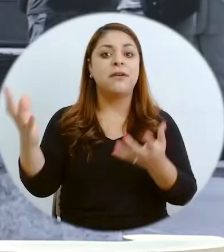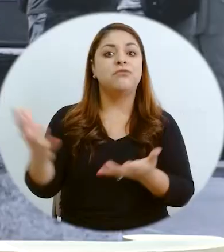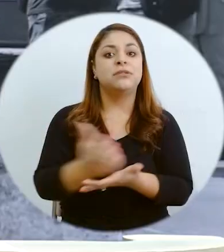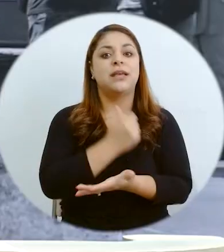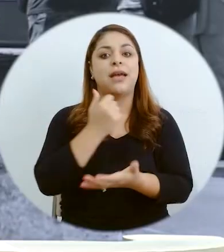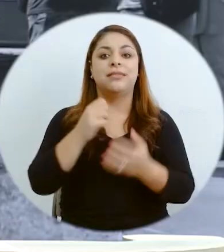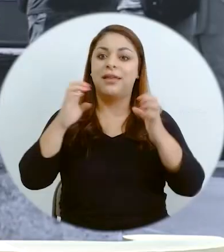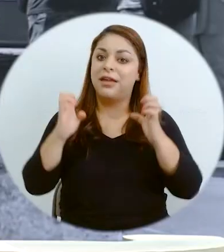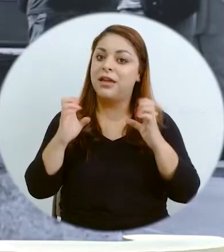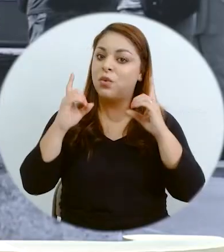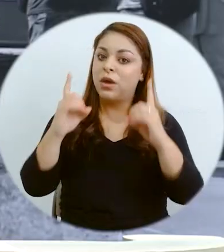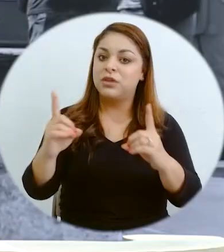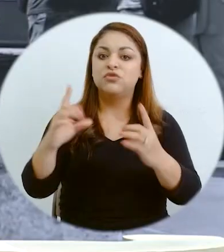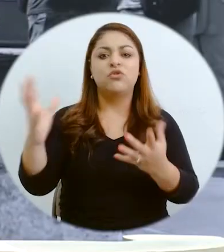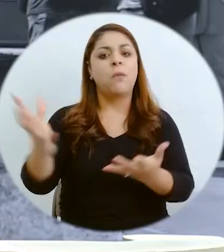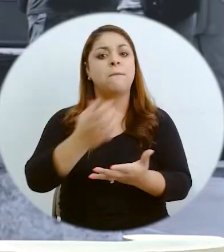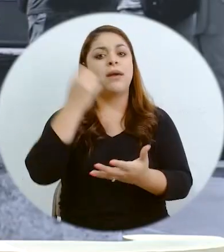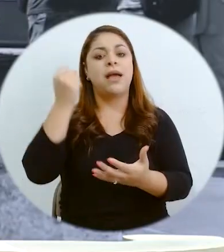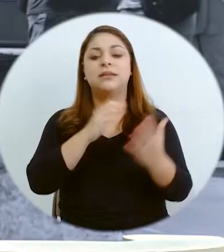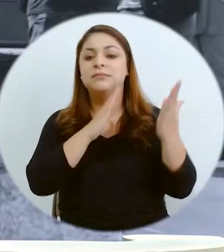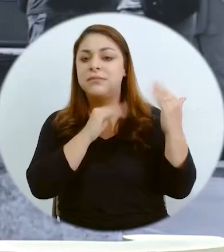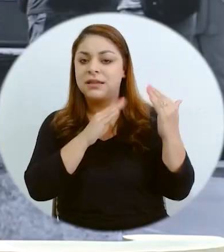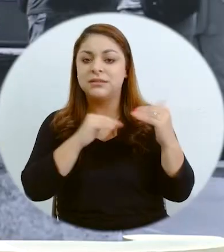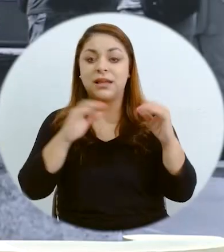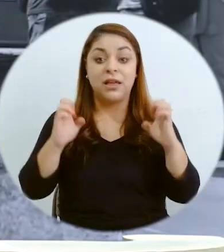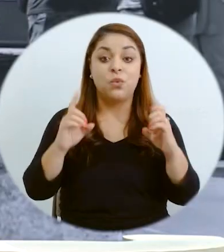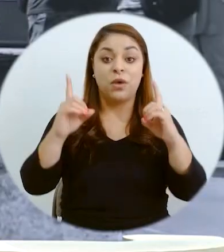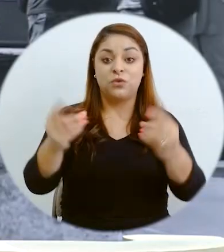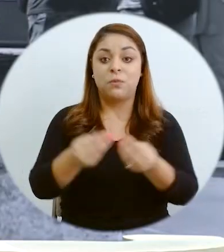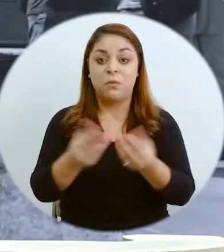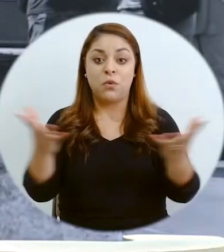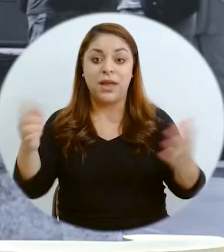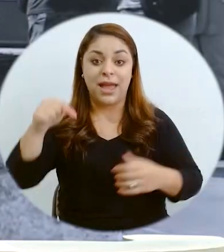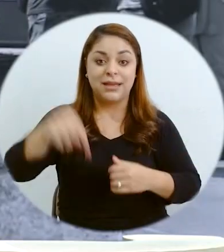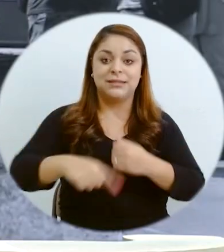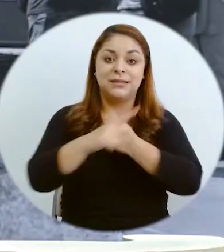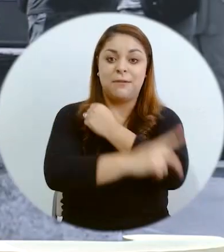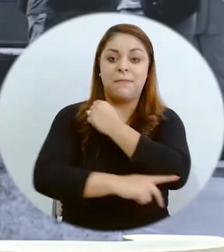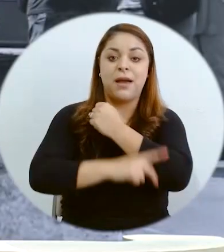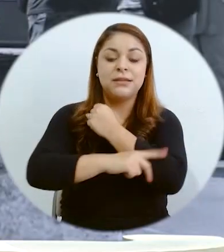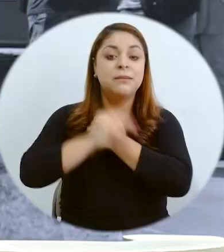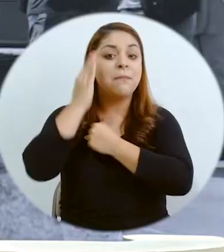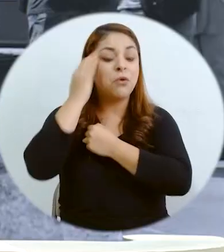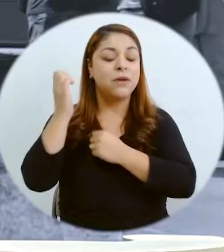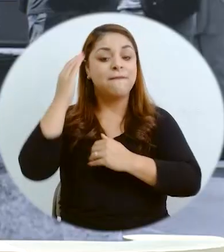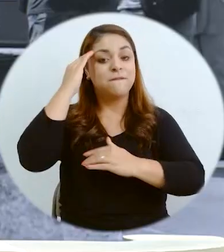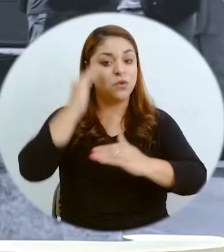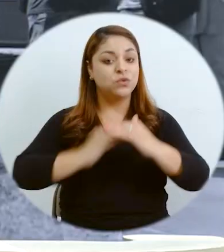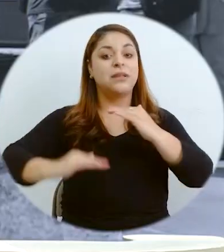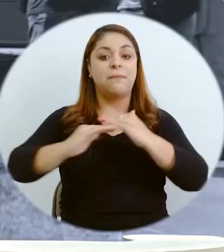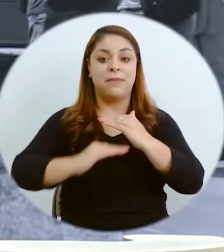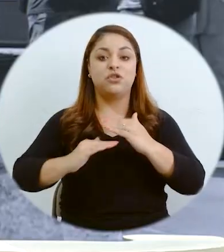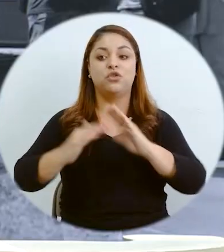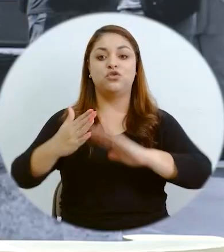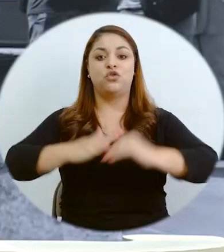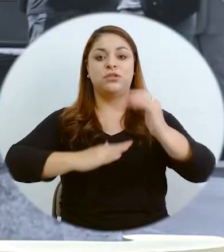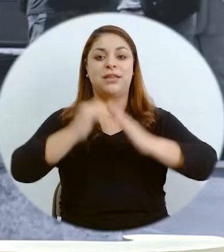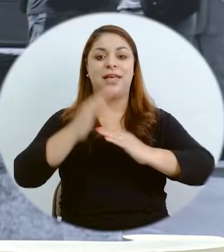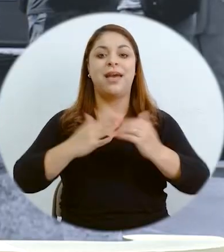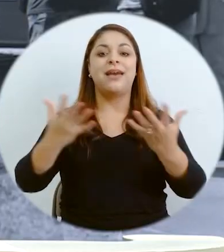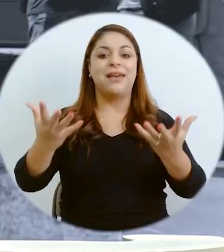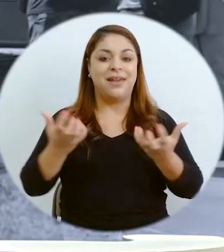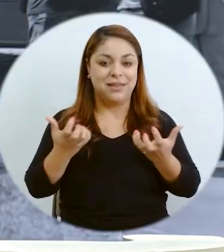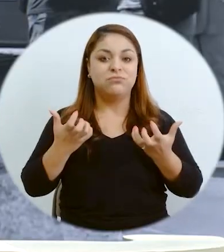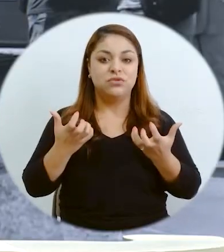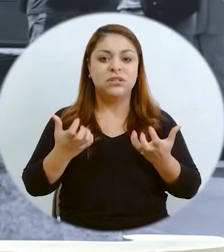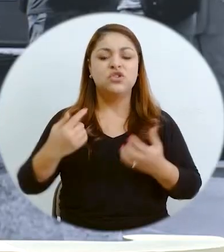del rescate de la educación, de recuperar la esperanza en la educación pública de este país, porque es el fundamento de la sociedad que queremos